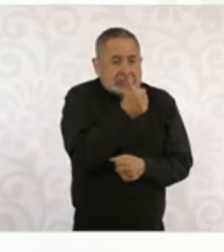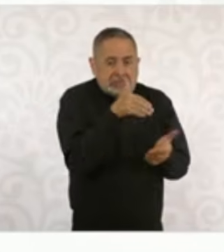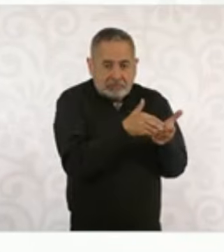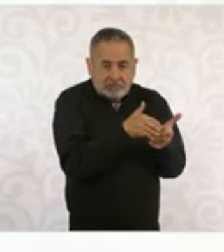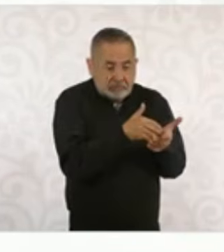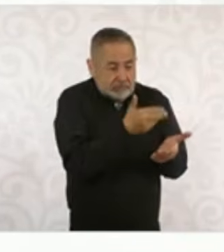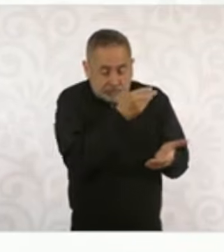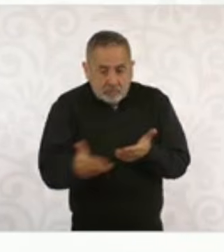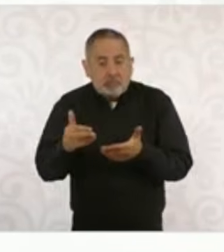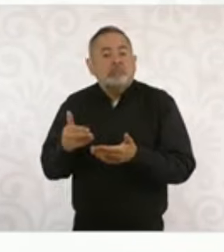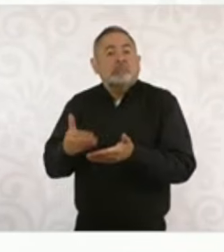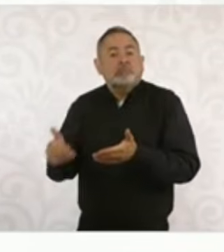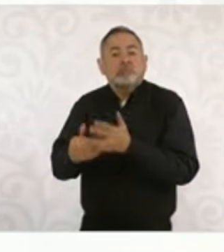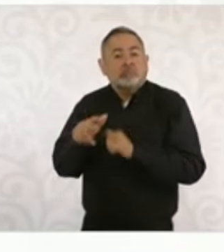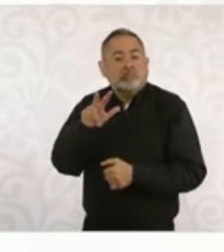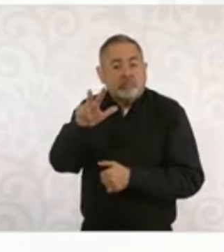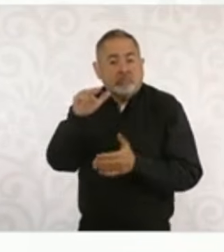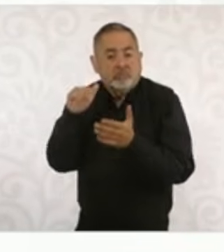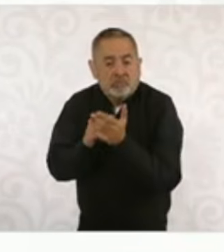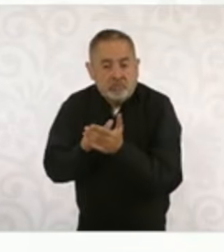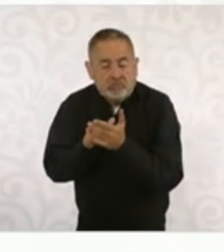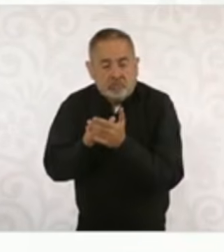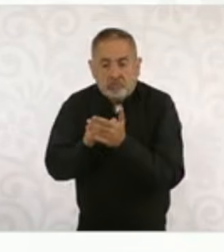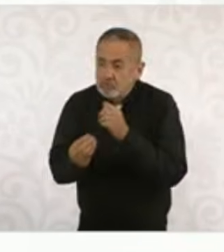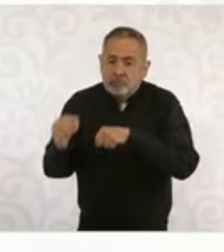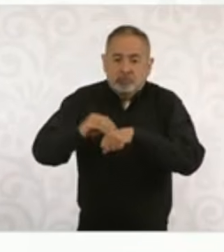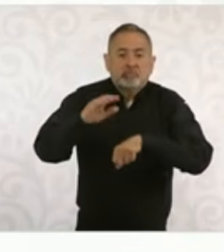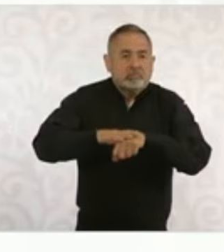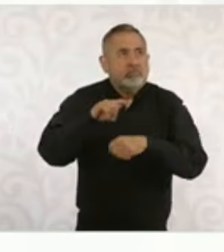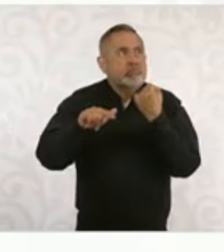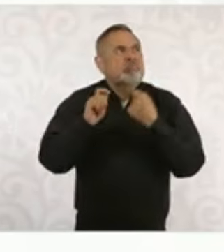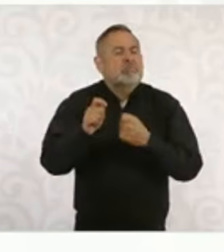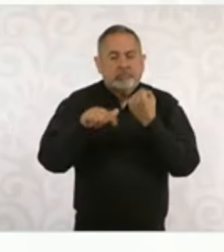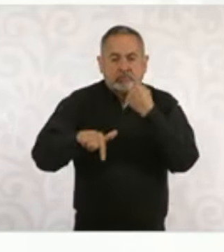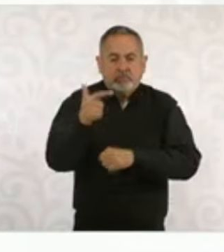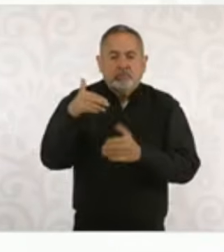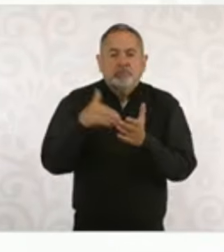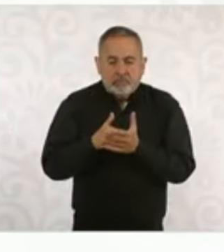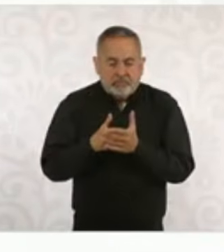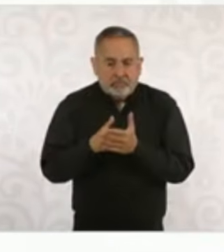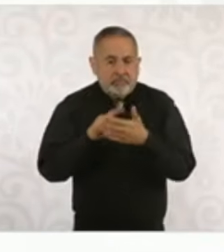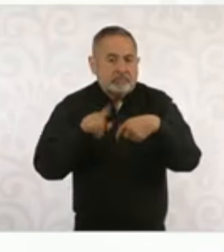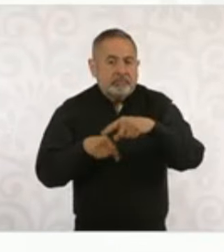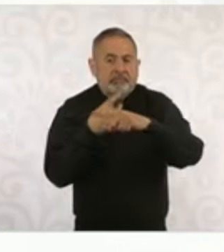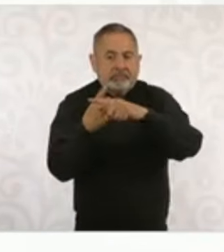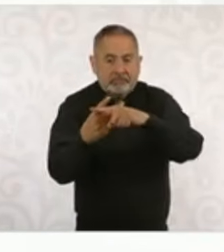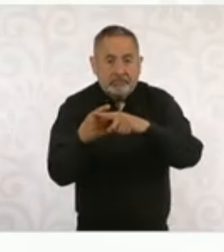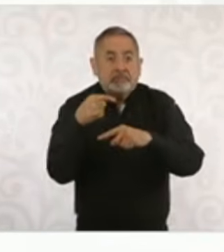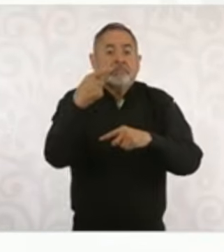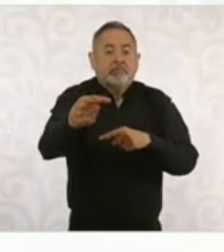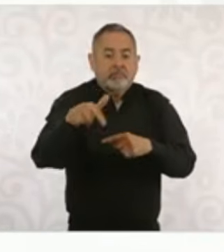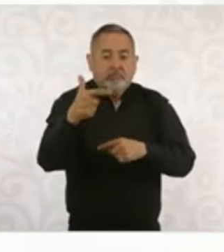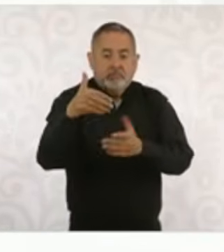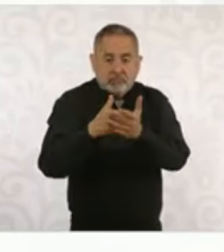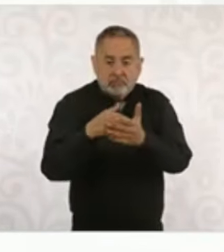hoy tenemos 18,000, o sea, 12,000, pero hay que sumarle los 12,000 del siguiente año y